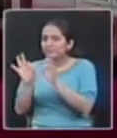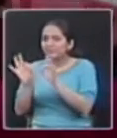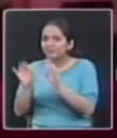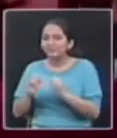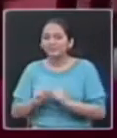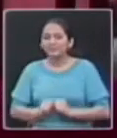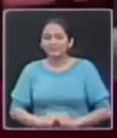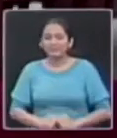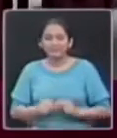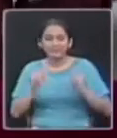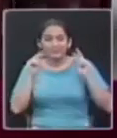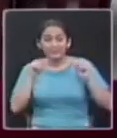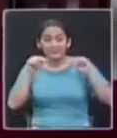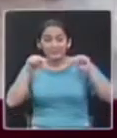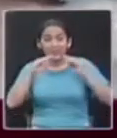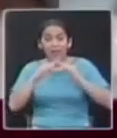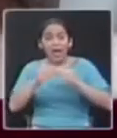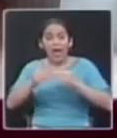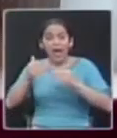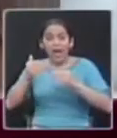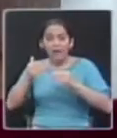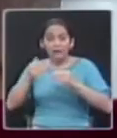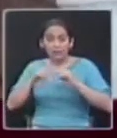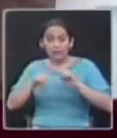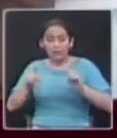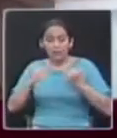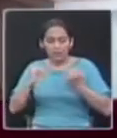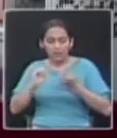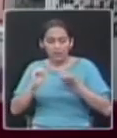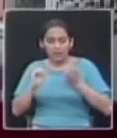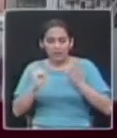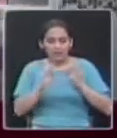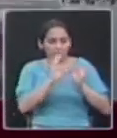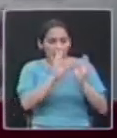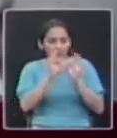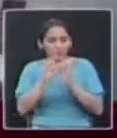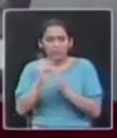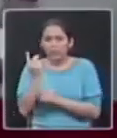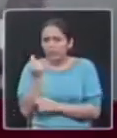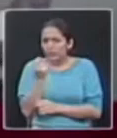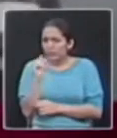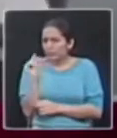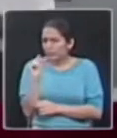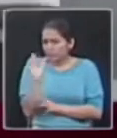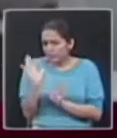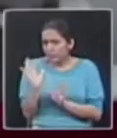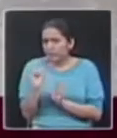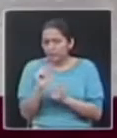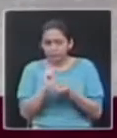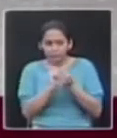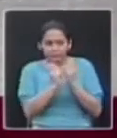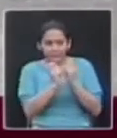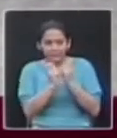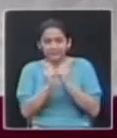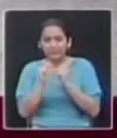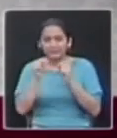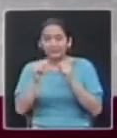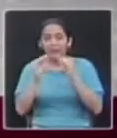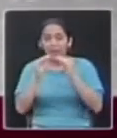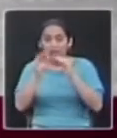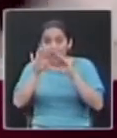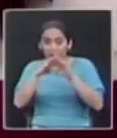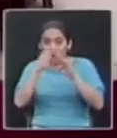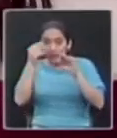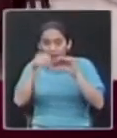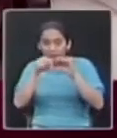casa remodelada con Rialto es un ejemplo de lo que se puede lograr en corto tiempo y con bajo presupuesto. Fueron intervenidas las zonas de la entrada principal,